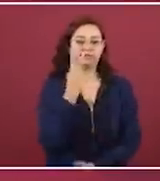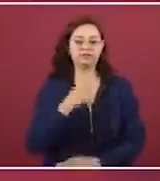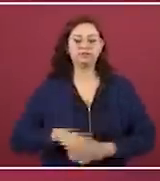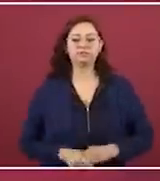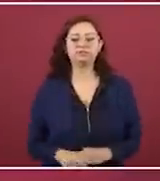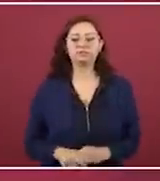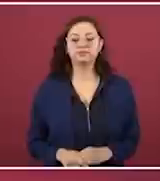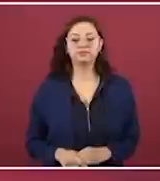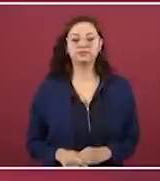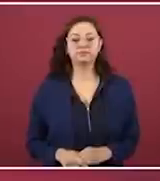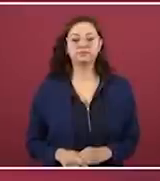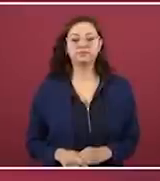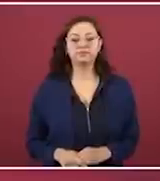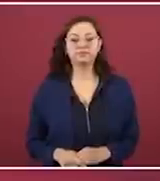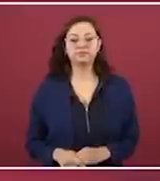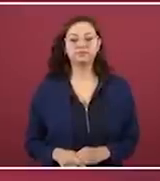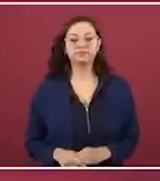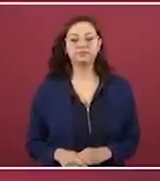actitud